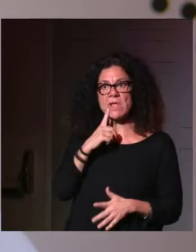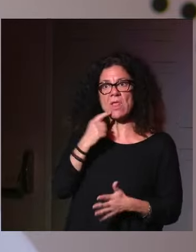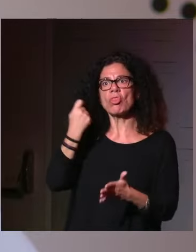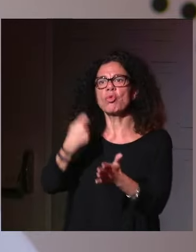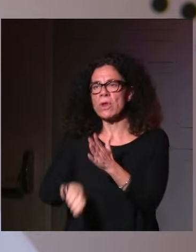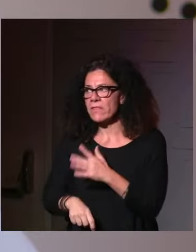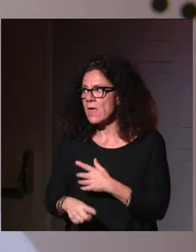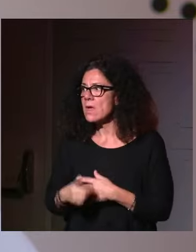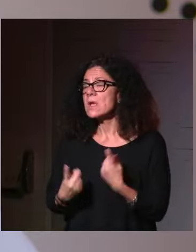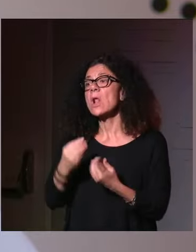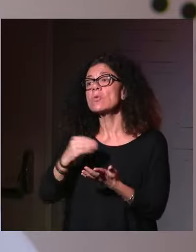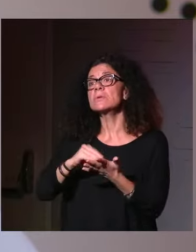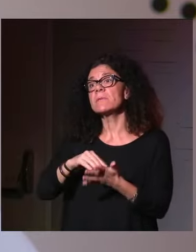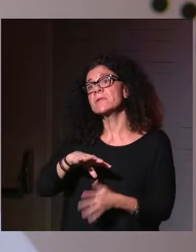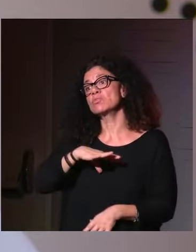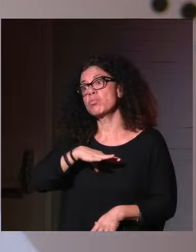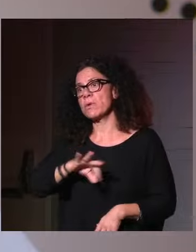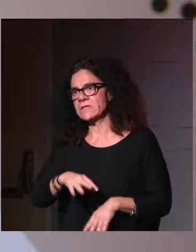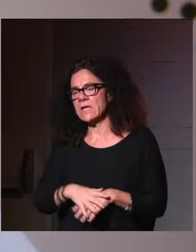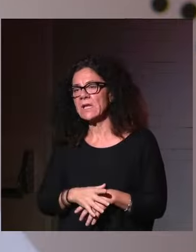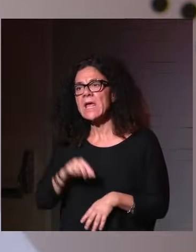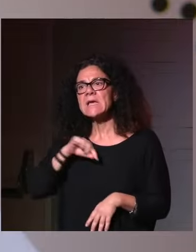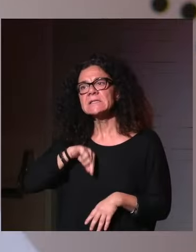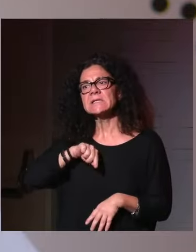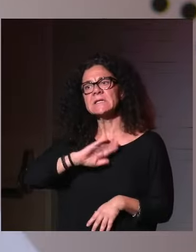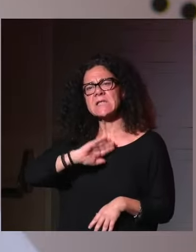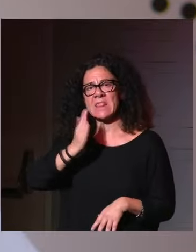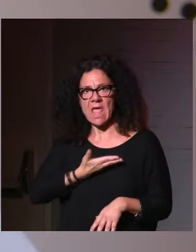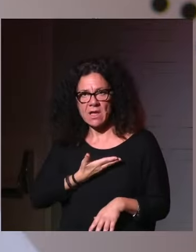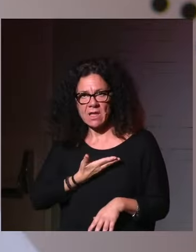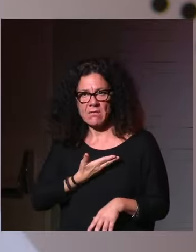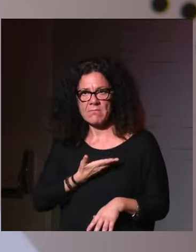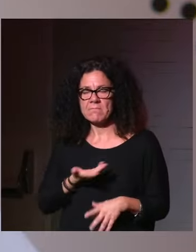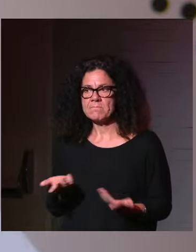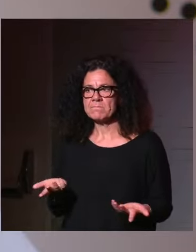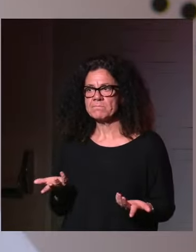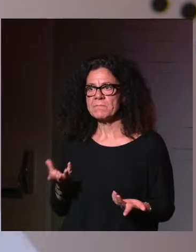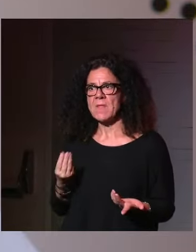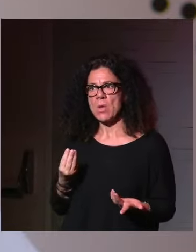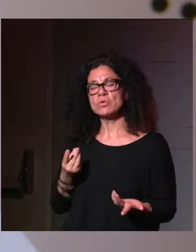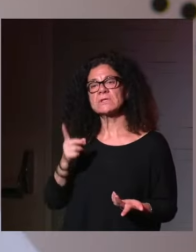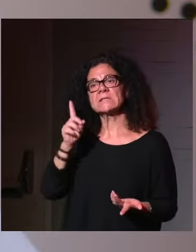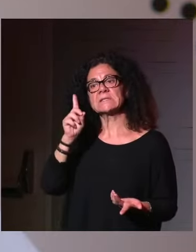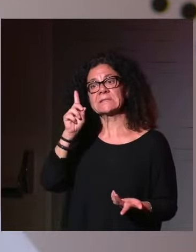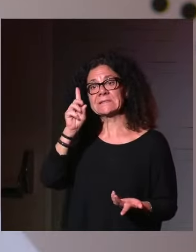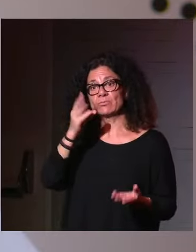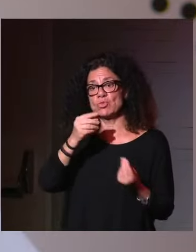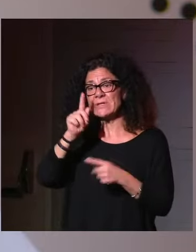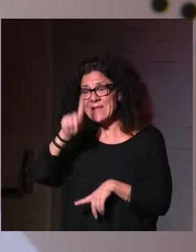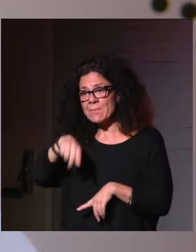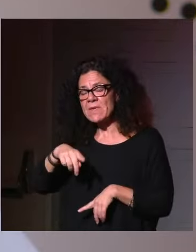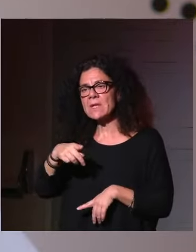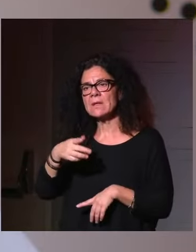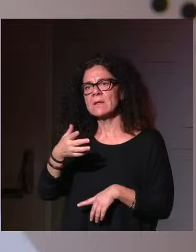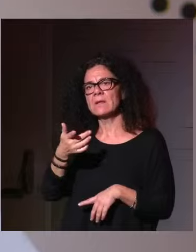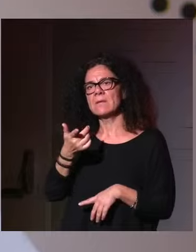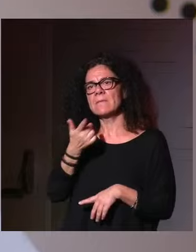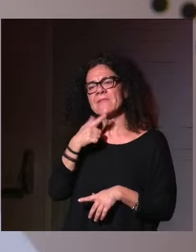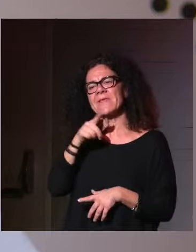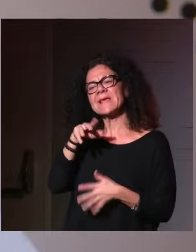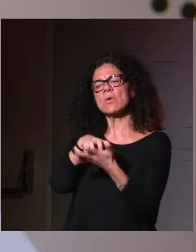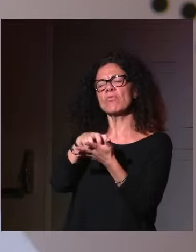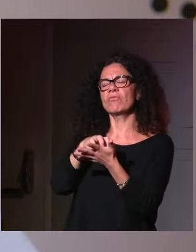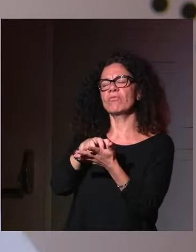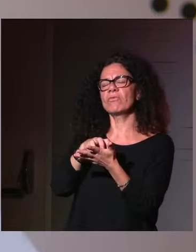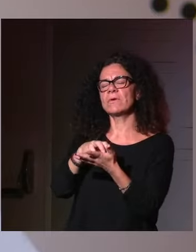a veces quizás e sientes ese ataque fuera y y muchas también sienten que el cuestionamiento viene de dentro no y que eso